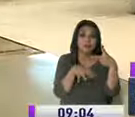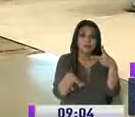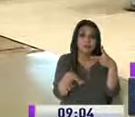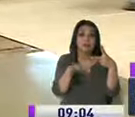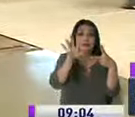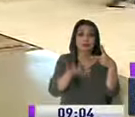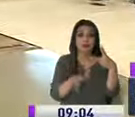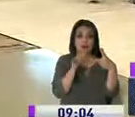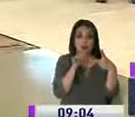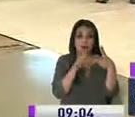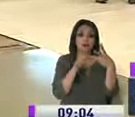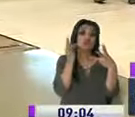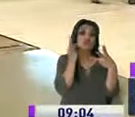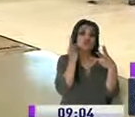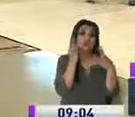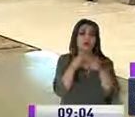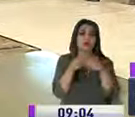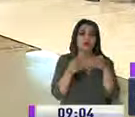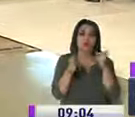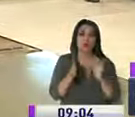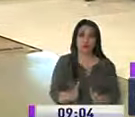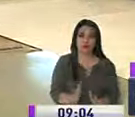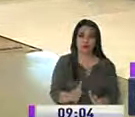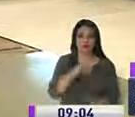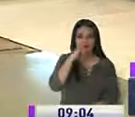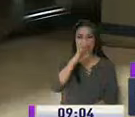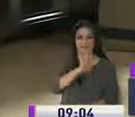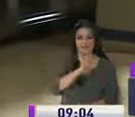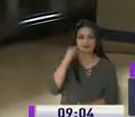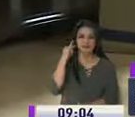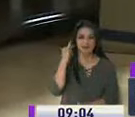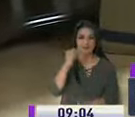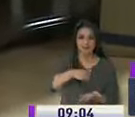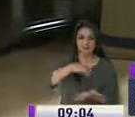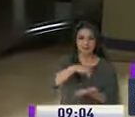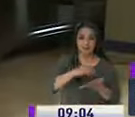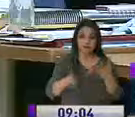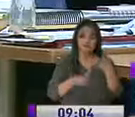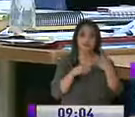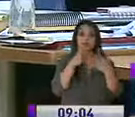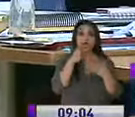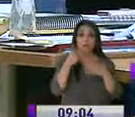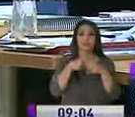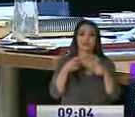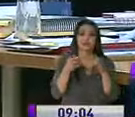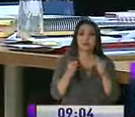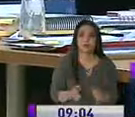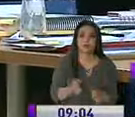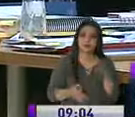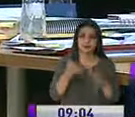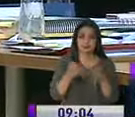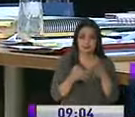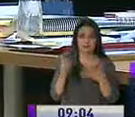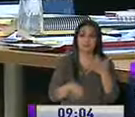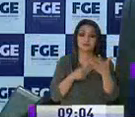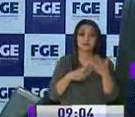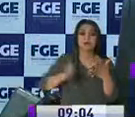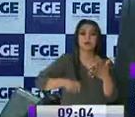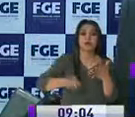Senagua, Ninfa O., ex jueza de la niñez de Manabí, Cristóbal M., también ex juez, y el abogado Jorge